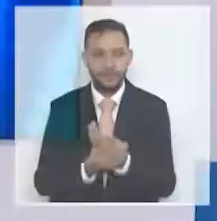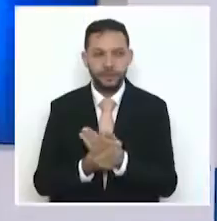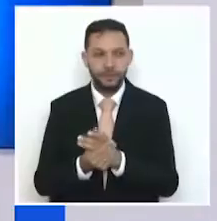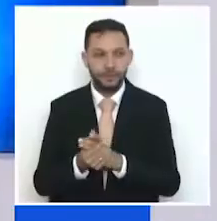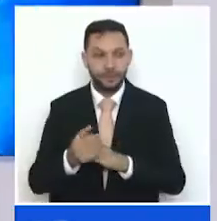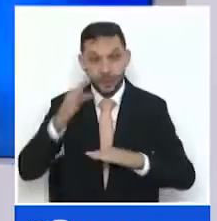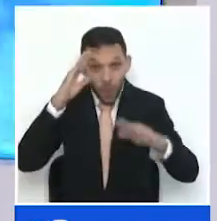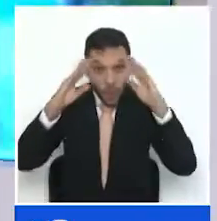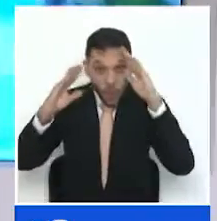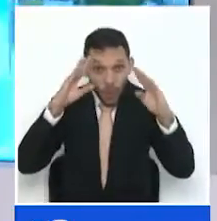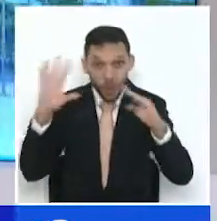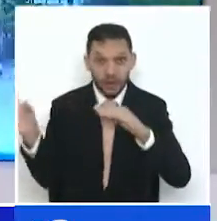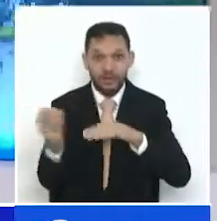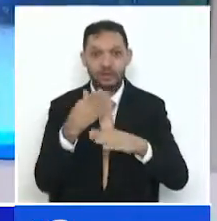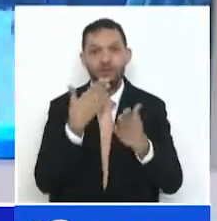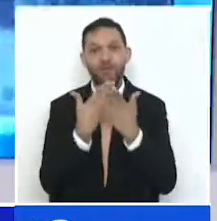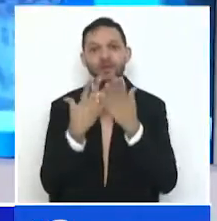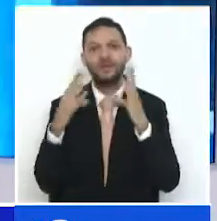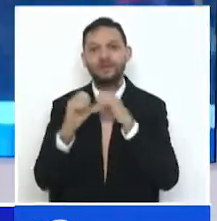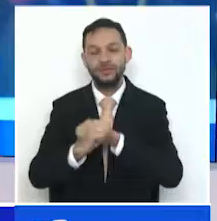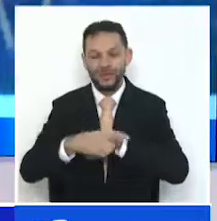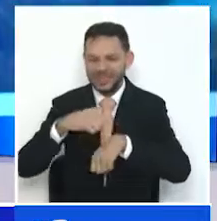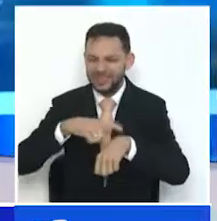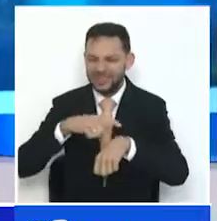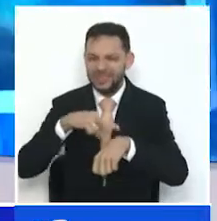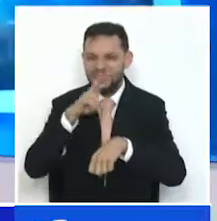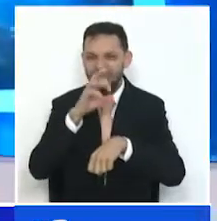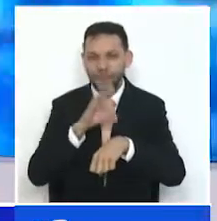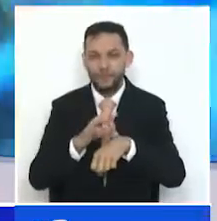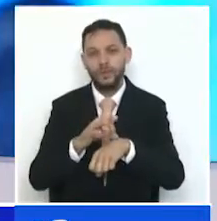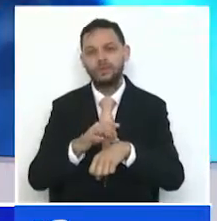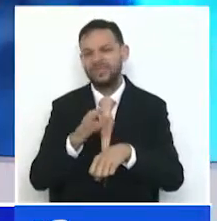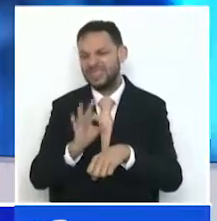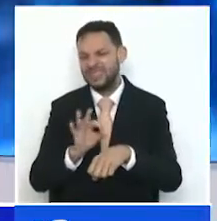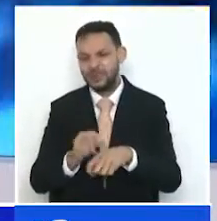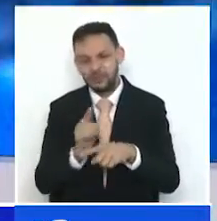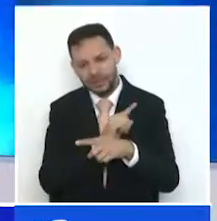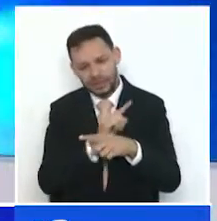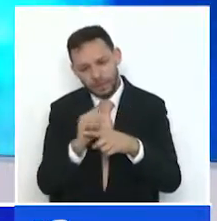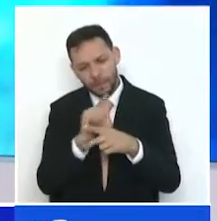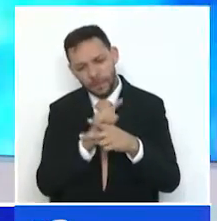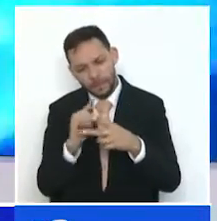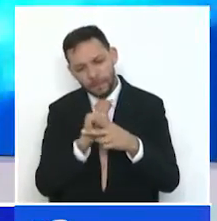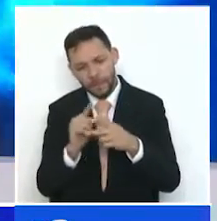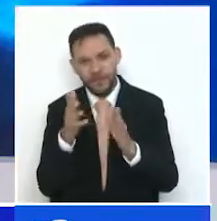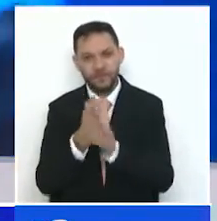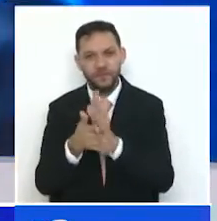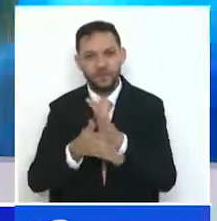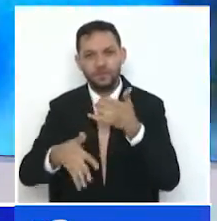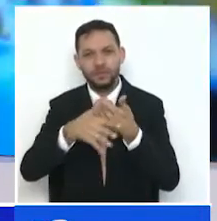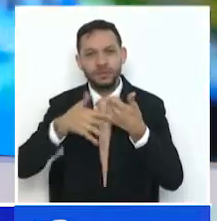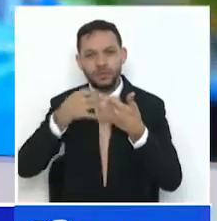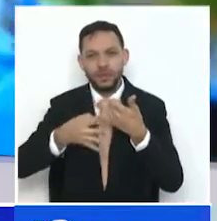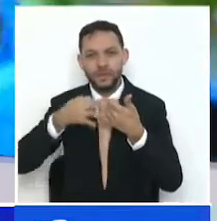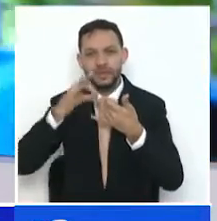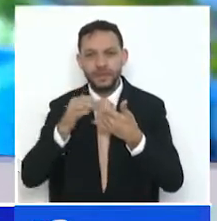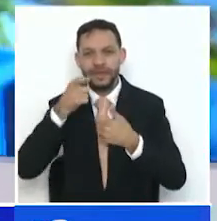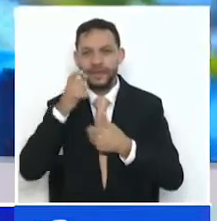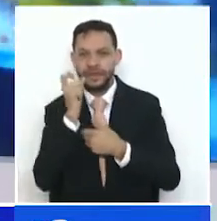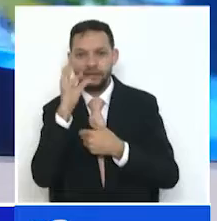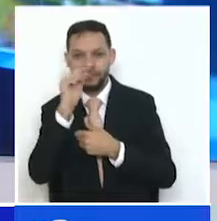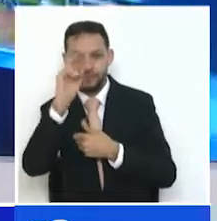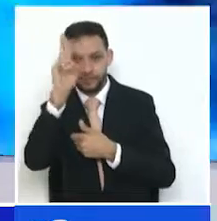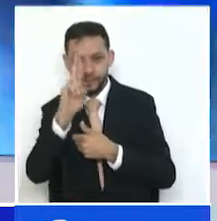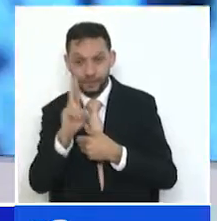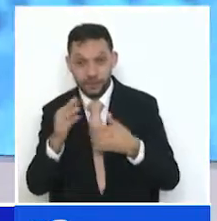Hola, bienvenidos a las 7 en punto de la noche. Para mí es un honor acompañarles cada noche con toda la información de Caldas, Quindío y Risaralda en Telecafé Noticias. Les invitamos para que a